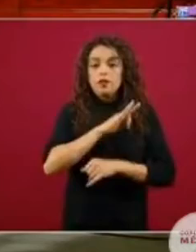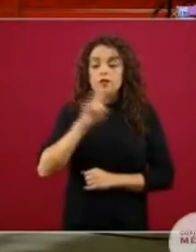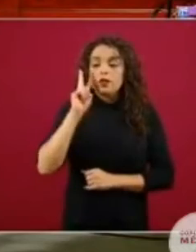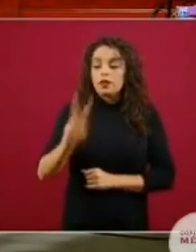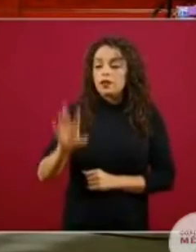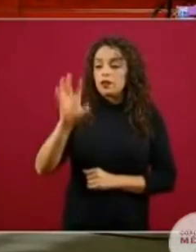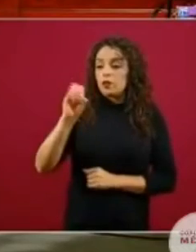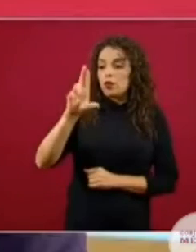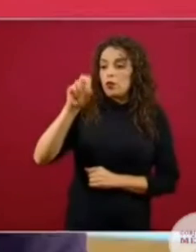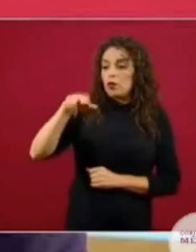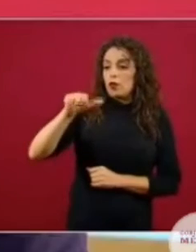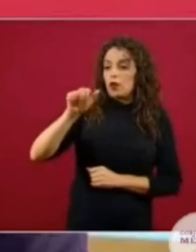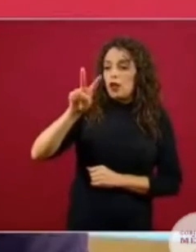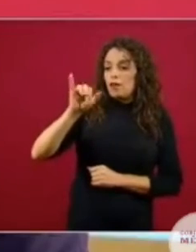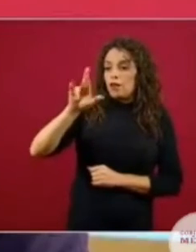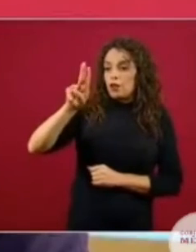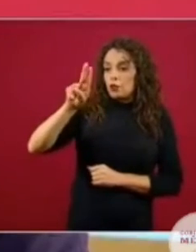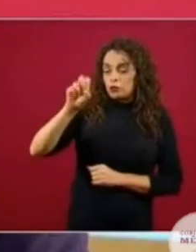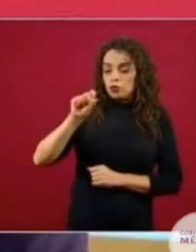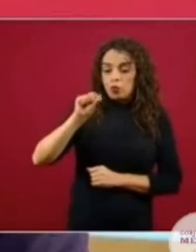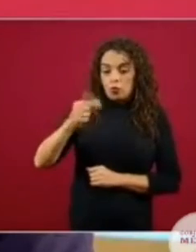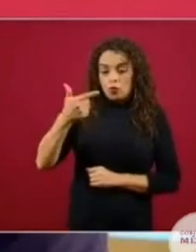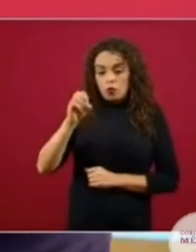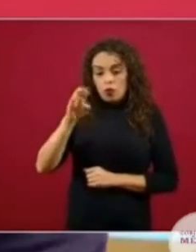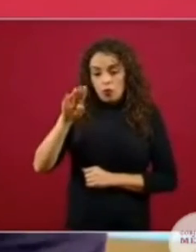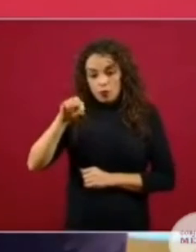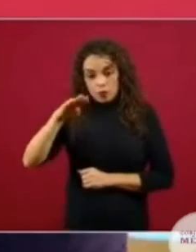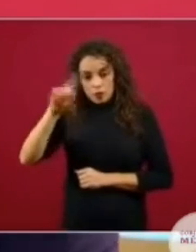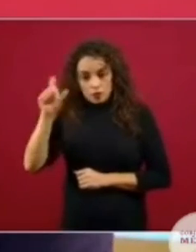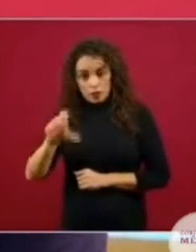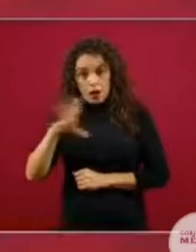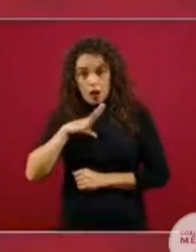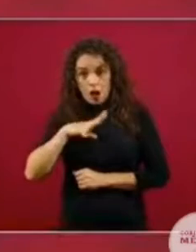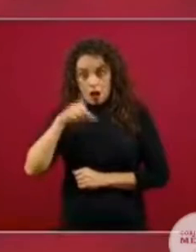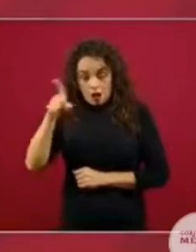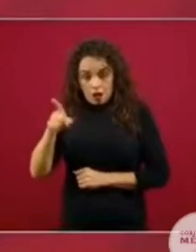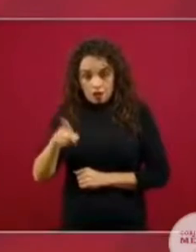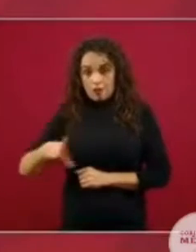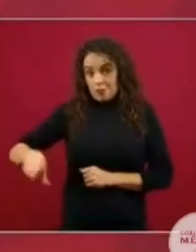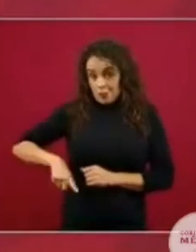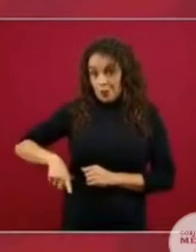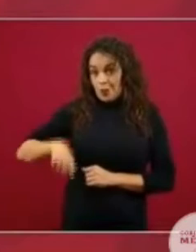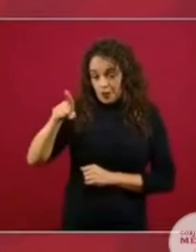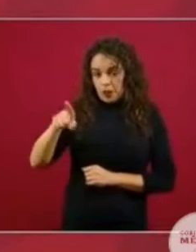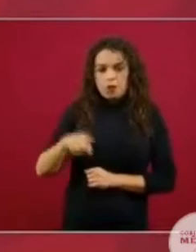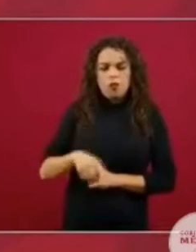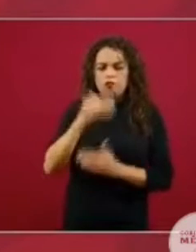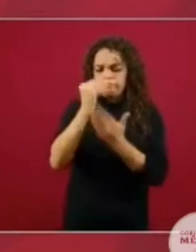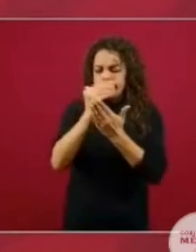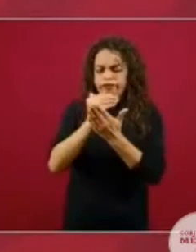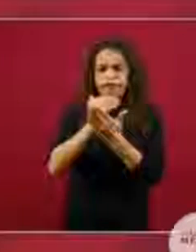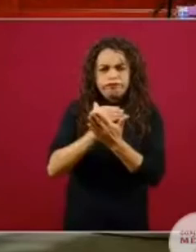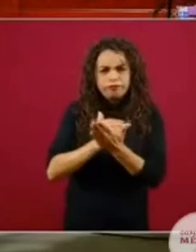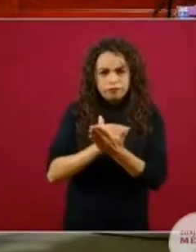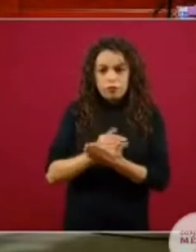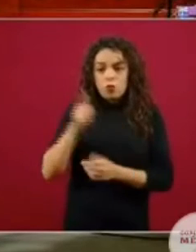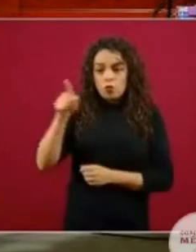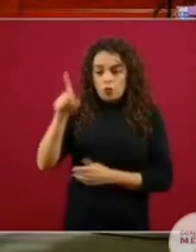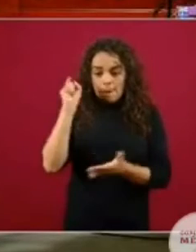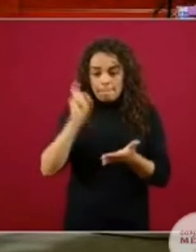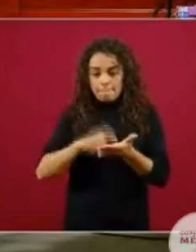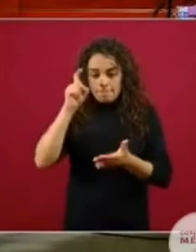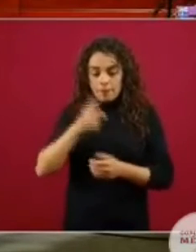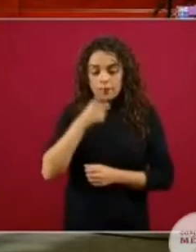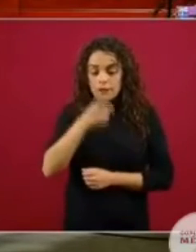el portal de gobierno esta los lineamientos técnicos busquen uno que se llama guía de